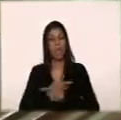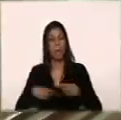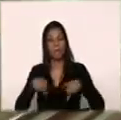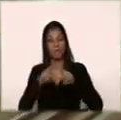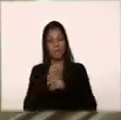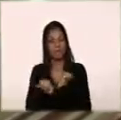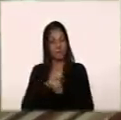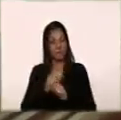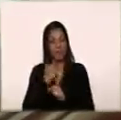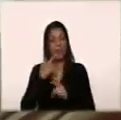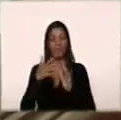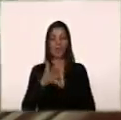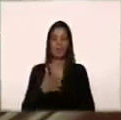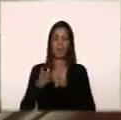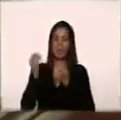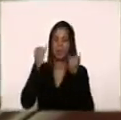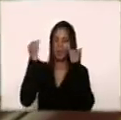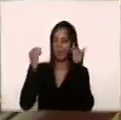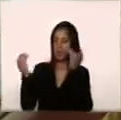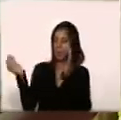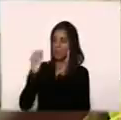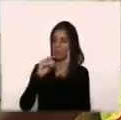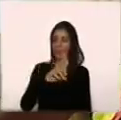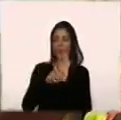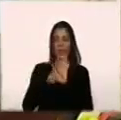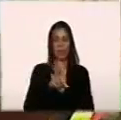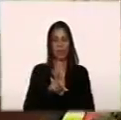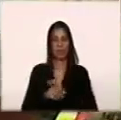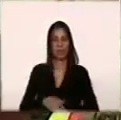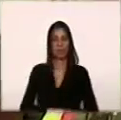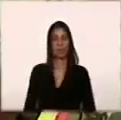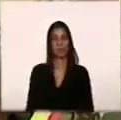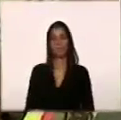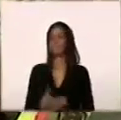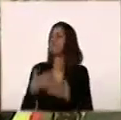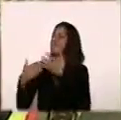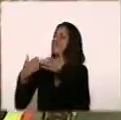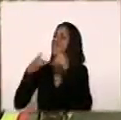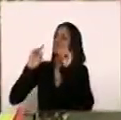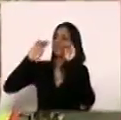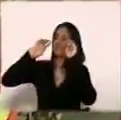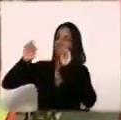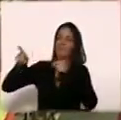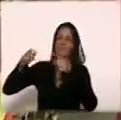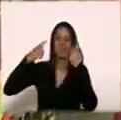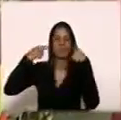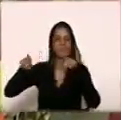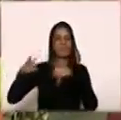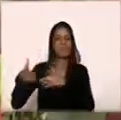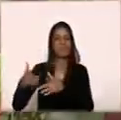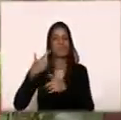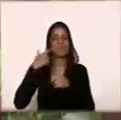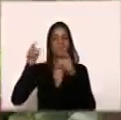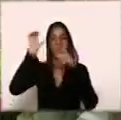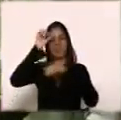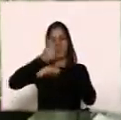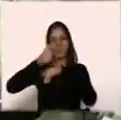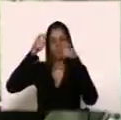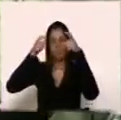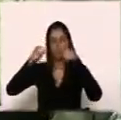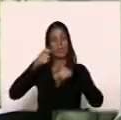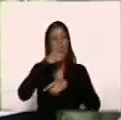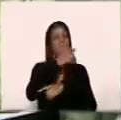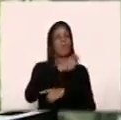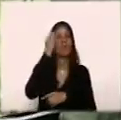para enriquecer todavía más este texto de esta ley. No nos importa lo que piense Fedecámaras, nos importa lo que piense el pueblo,